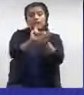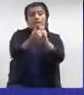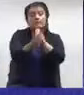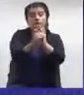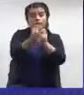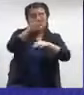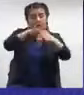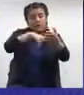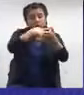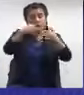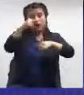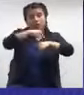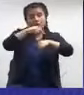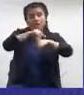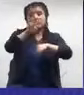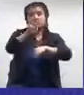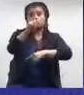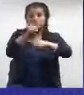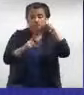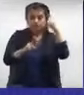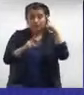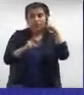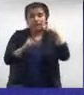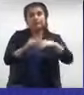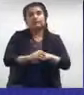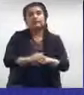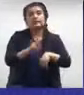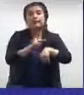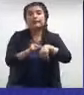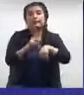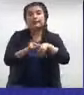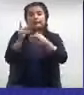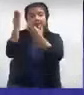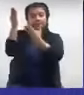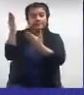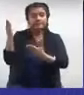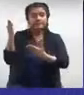de hoy a las 14:30 horas.